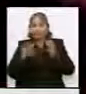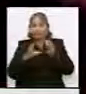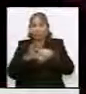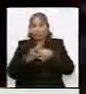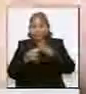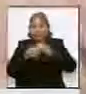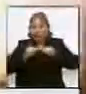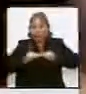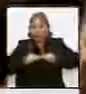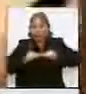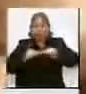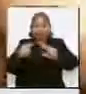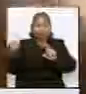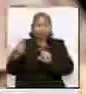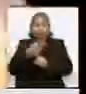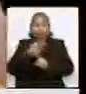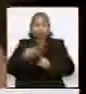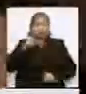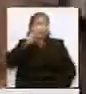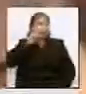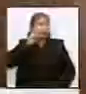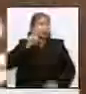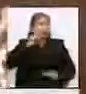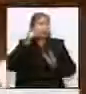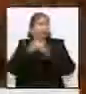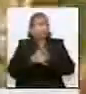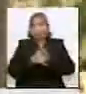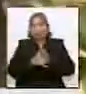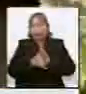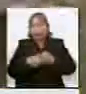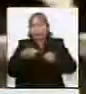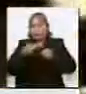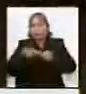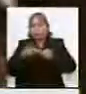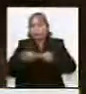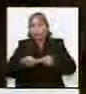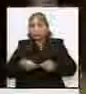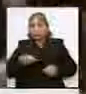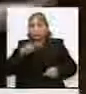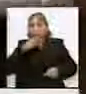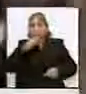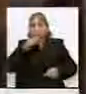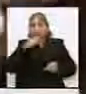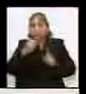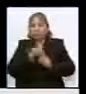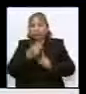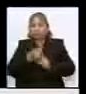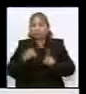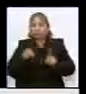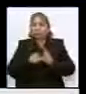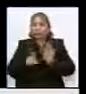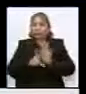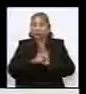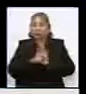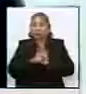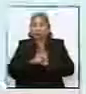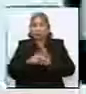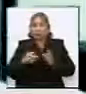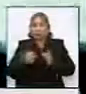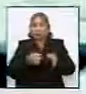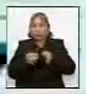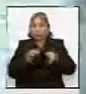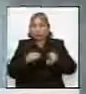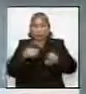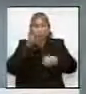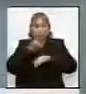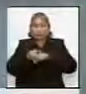sobre los delitos de violencia sexual, la ley que fortalece la lucha contra la violencia contra la mujer y la ley que crea el subregistro de